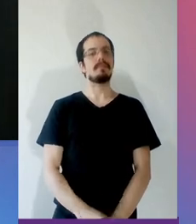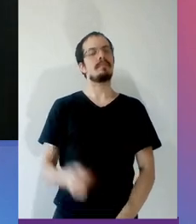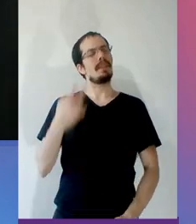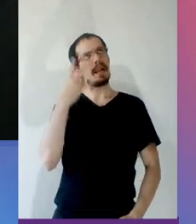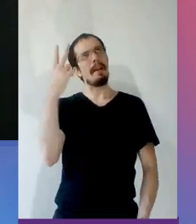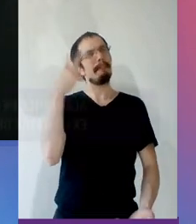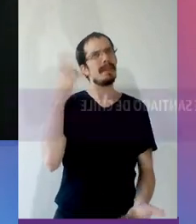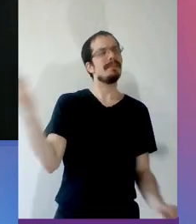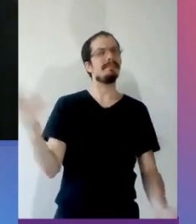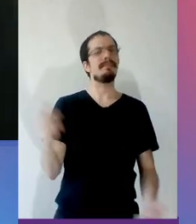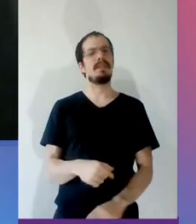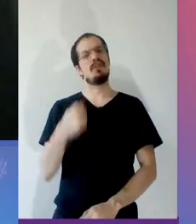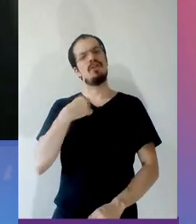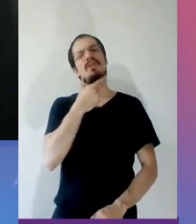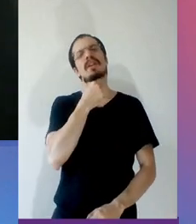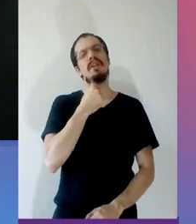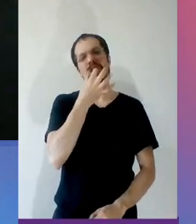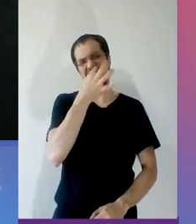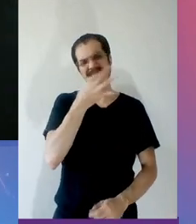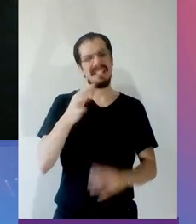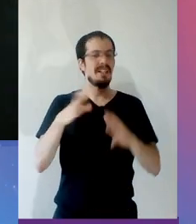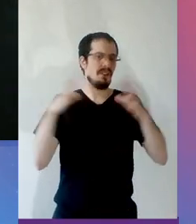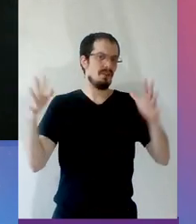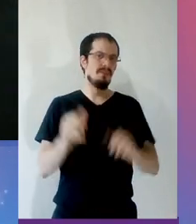hay que decir varias cosas, porque